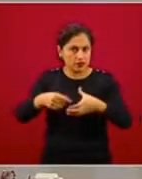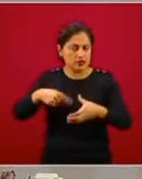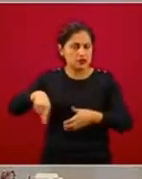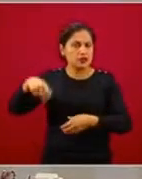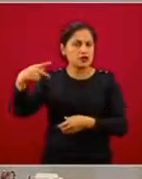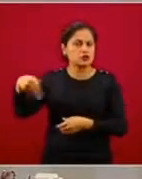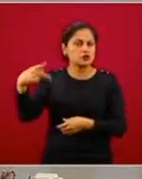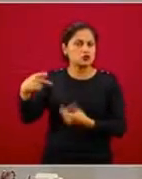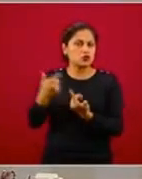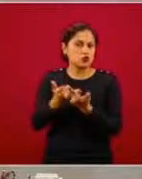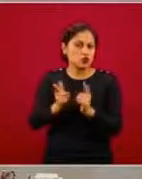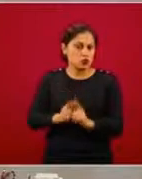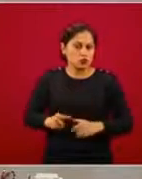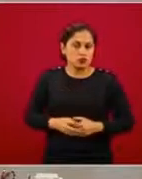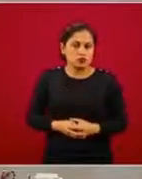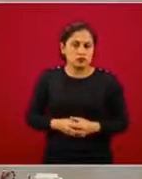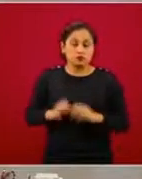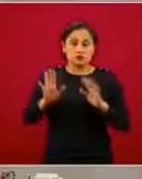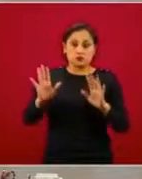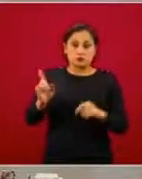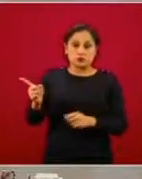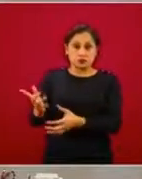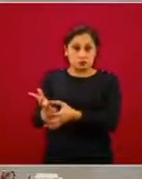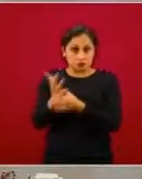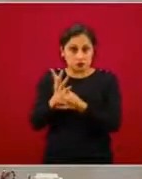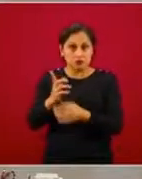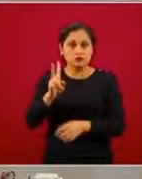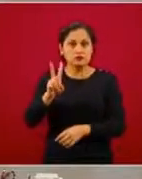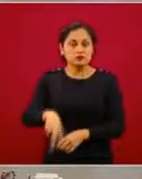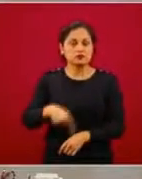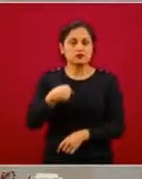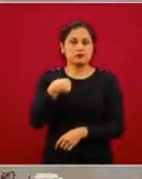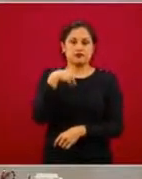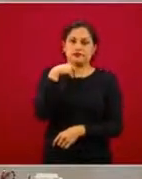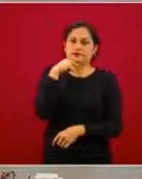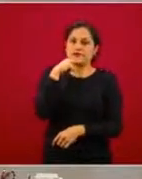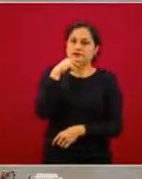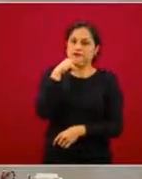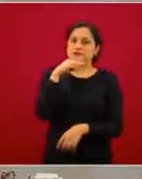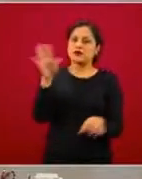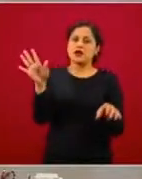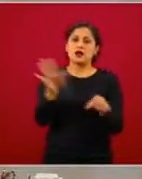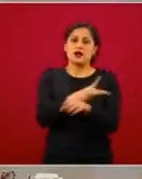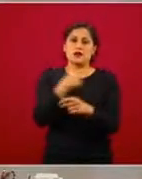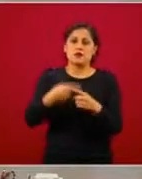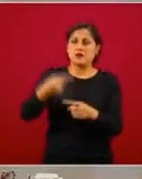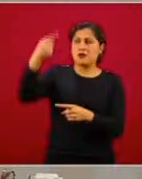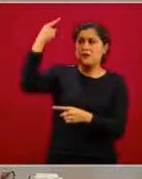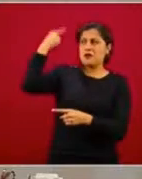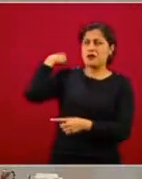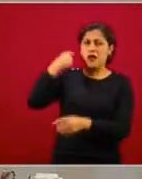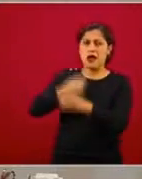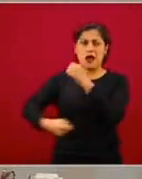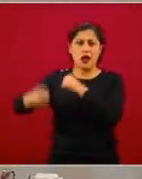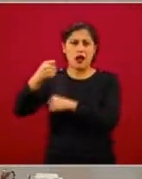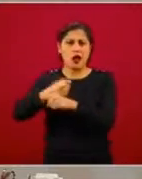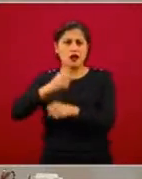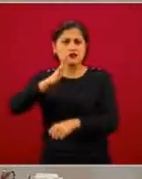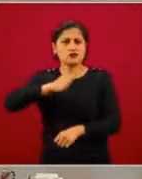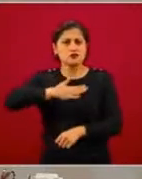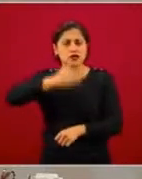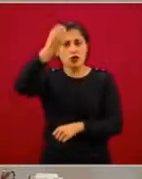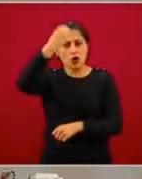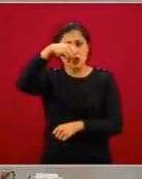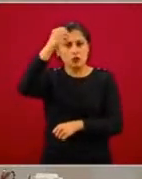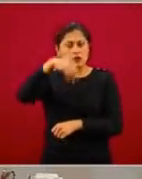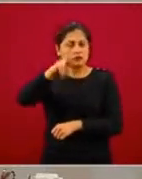ella. Eso me That preocupa worries me. porque definitivamente mis That worries me convicciones que vienen de because mucho that's tiempo not what I atrás believe. son muy